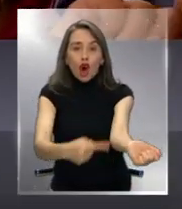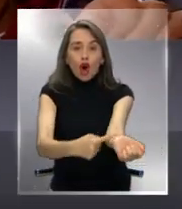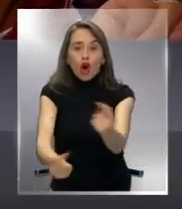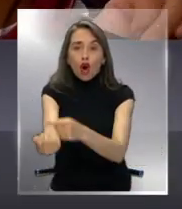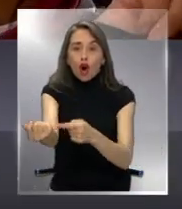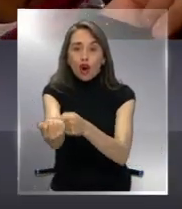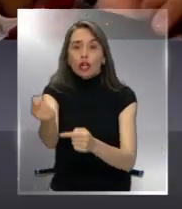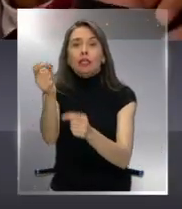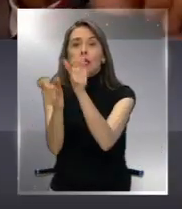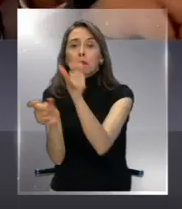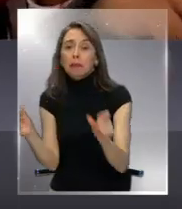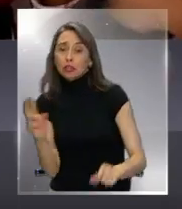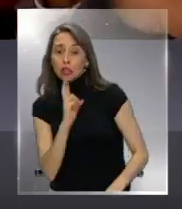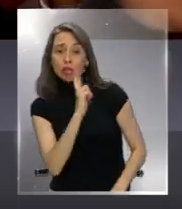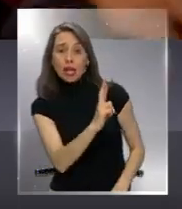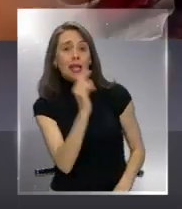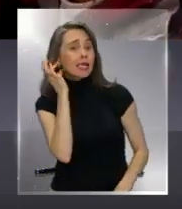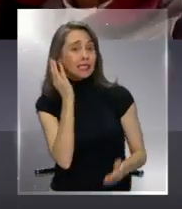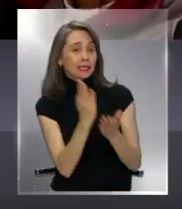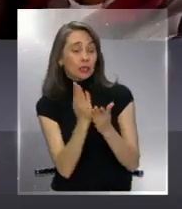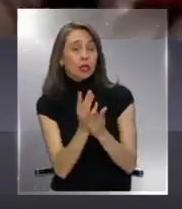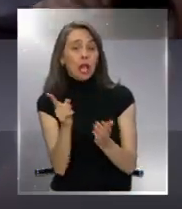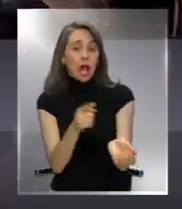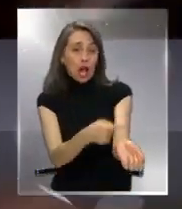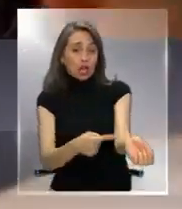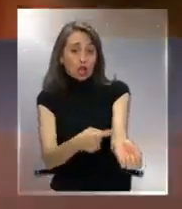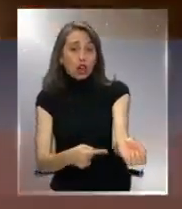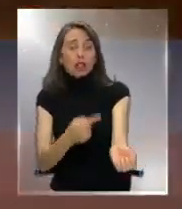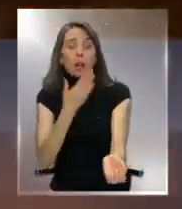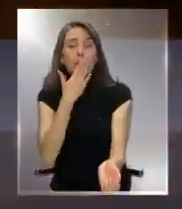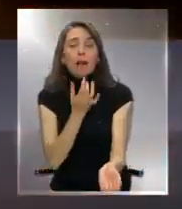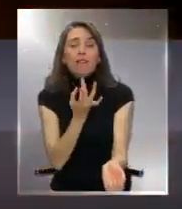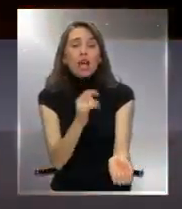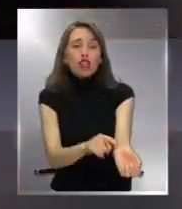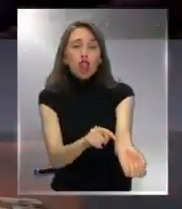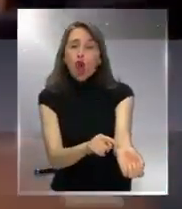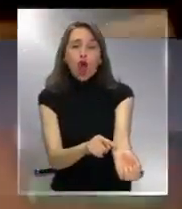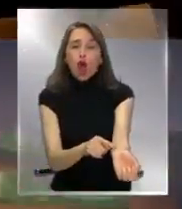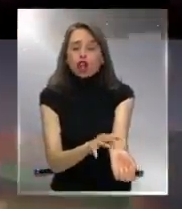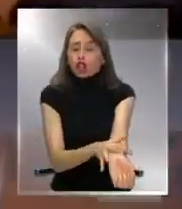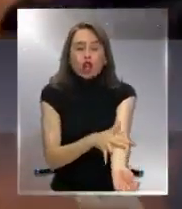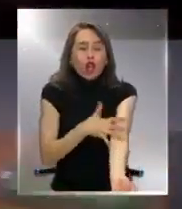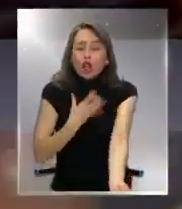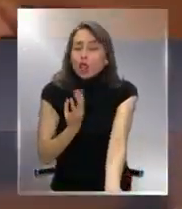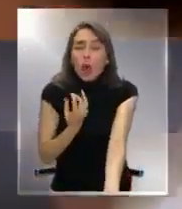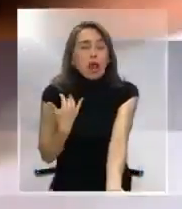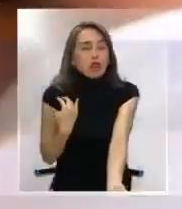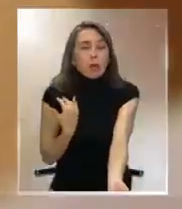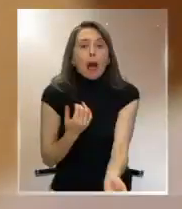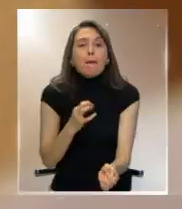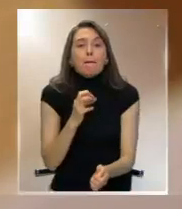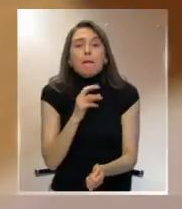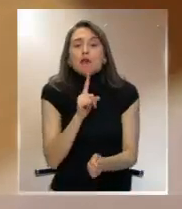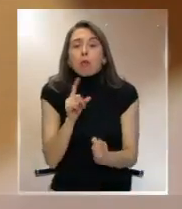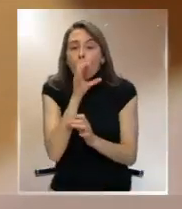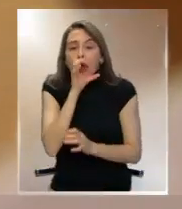que lo hacen porque prefieren el dolor físico que el emocional. Algunas personas son así.